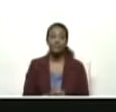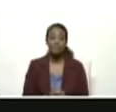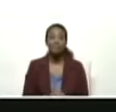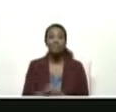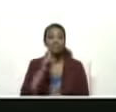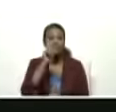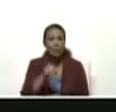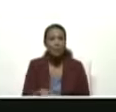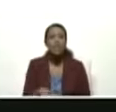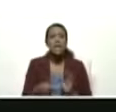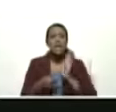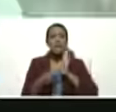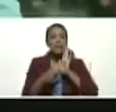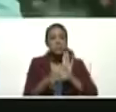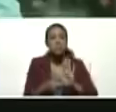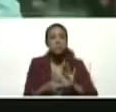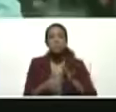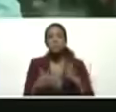Igualmente,